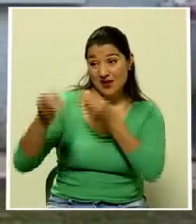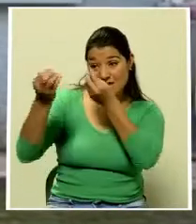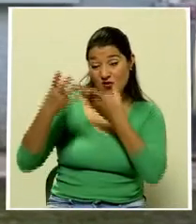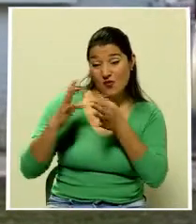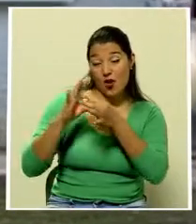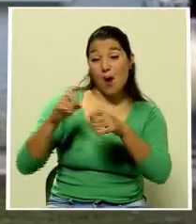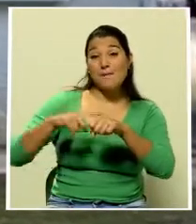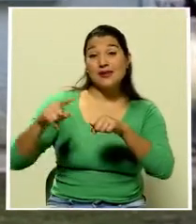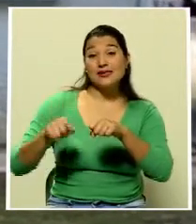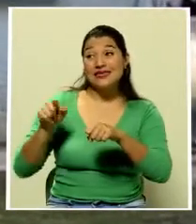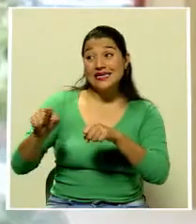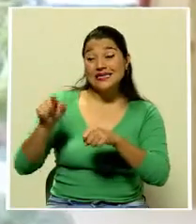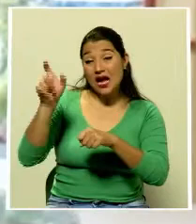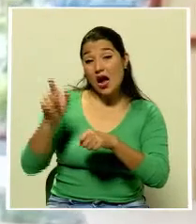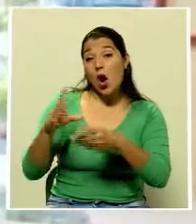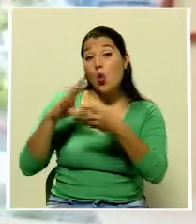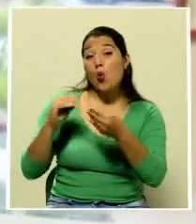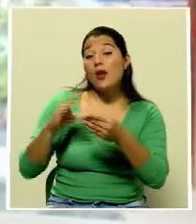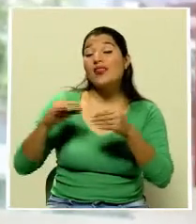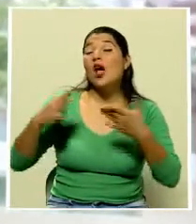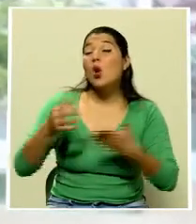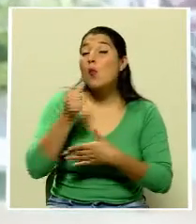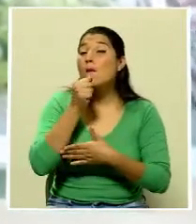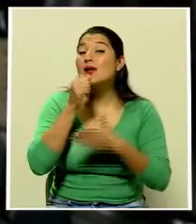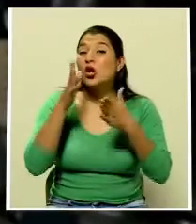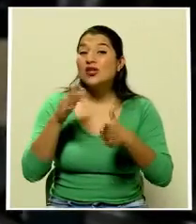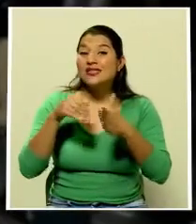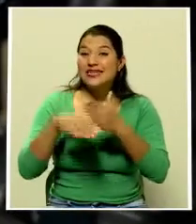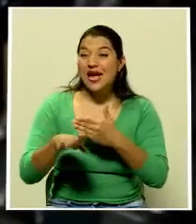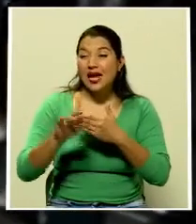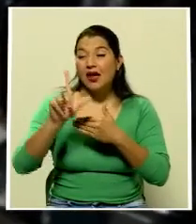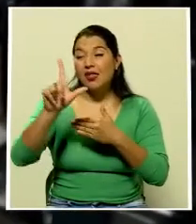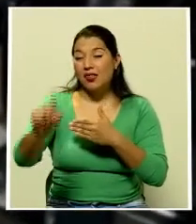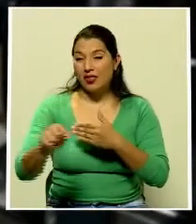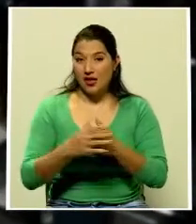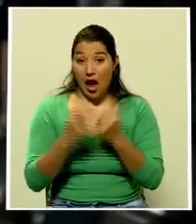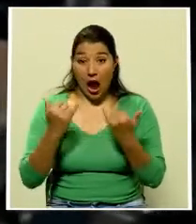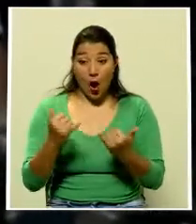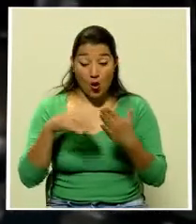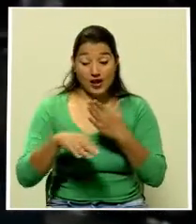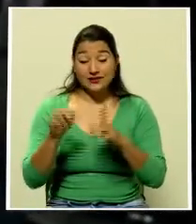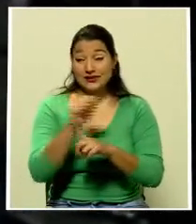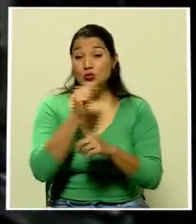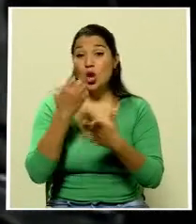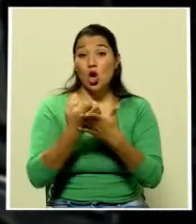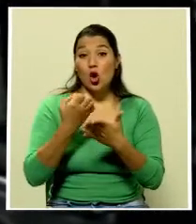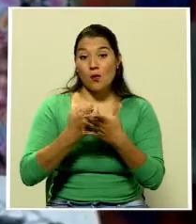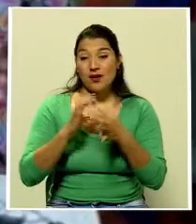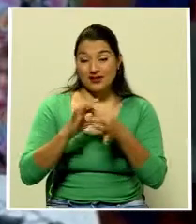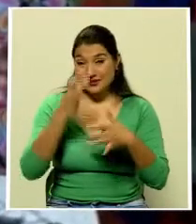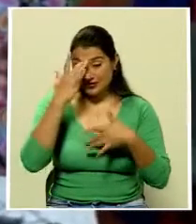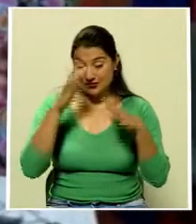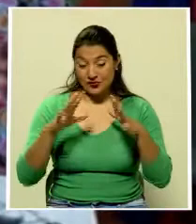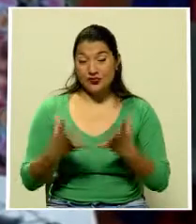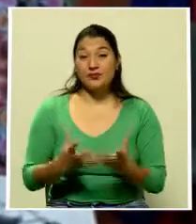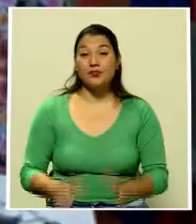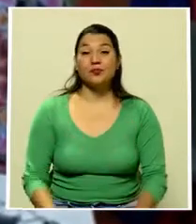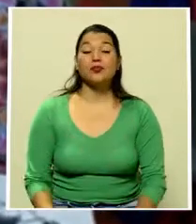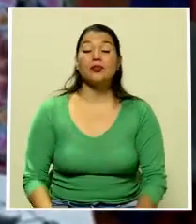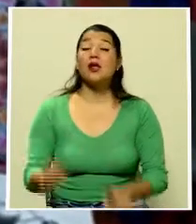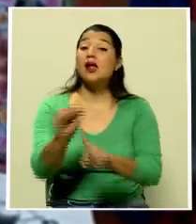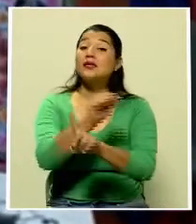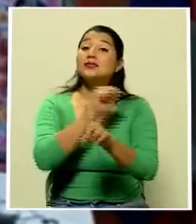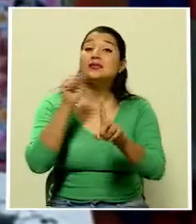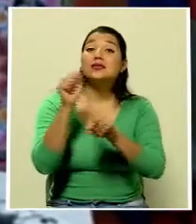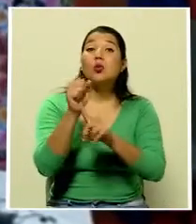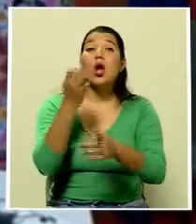Celedón, nos cuenta cómo es ser periodista en medio local y en medio de la crisis económica por la pandemia. Donde la situación económica